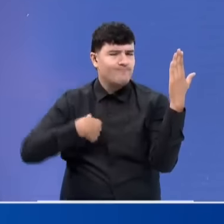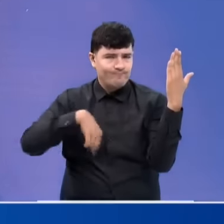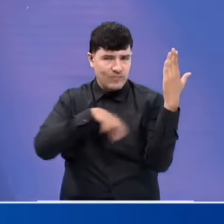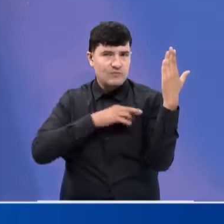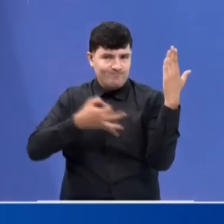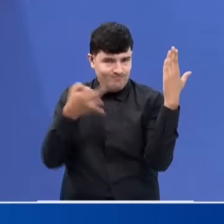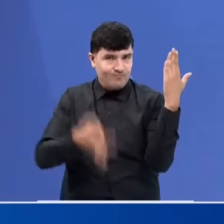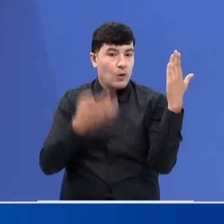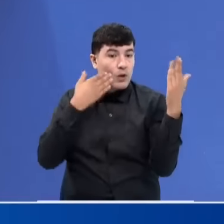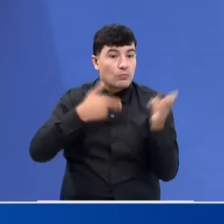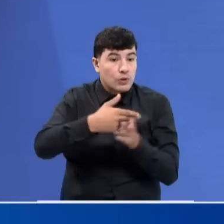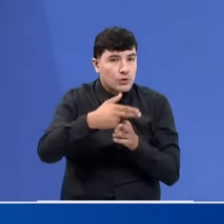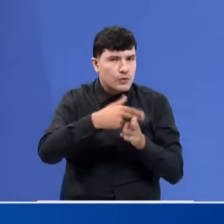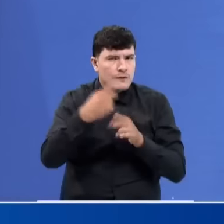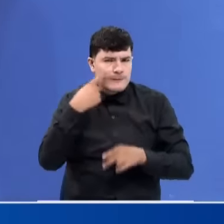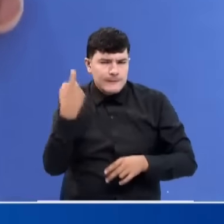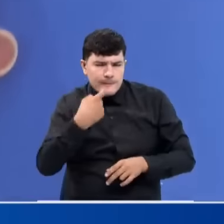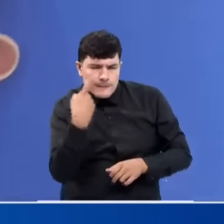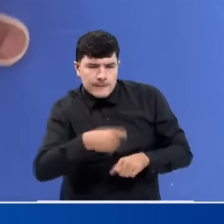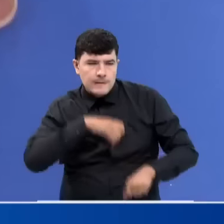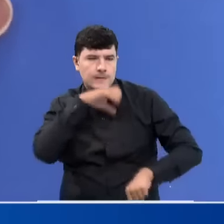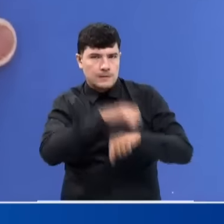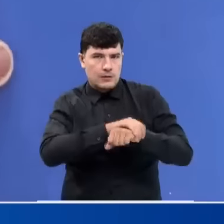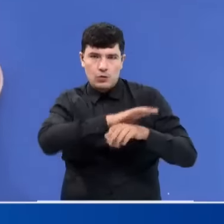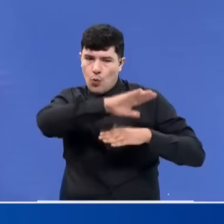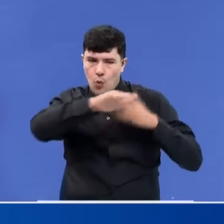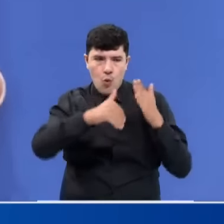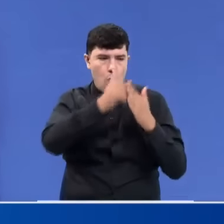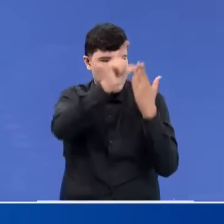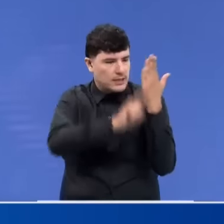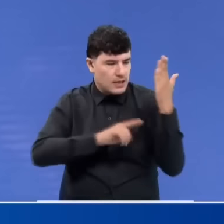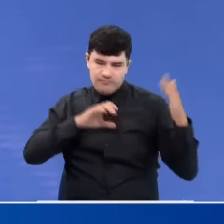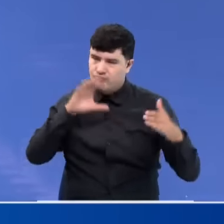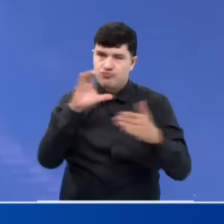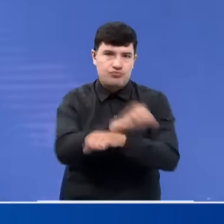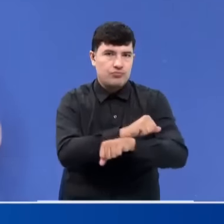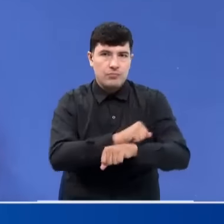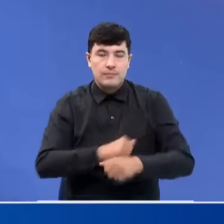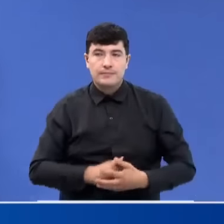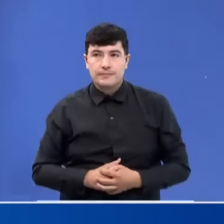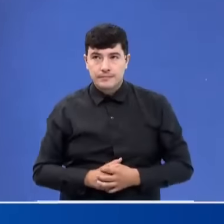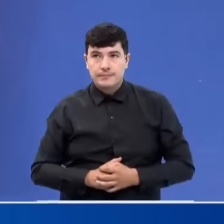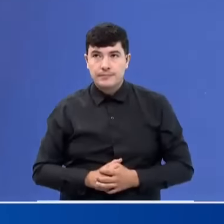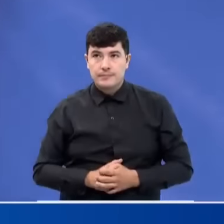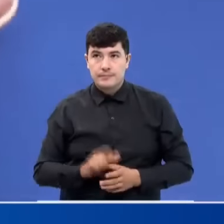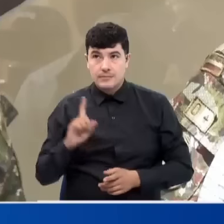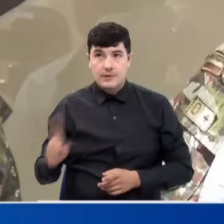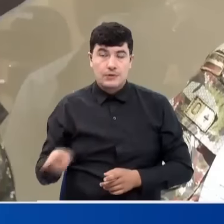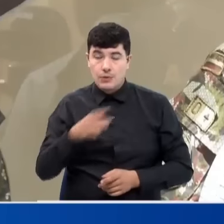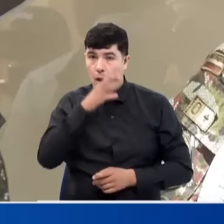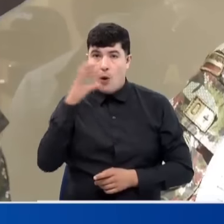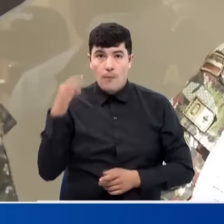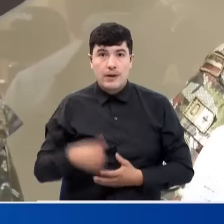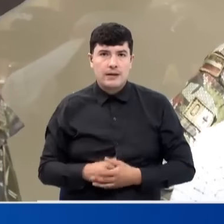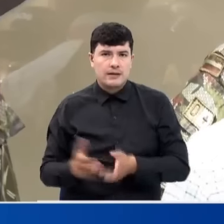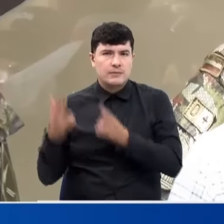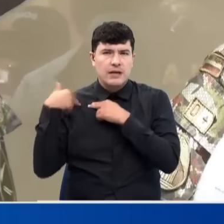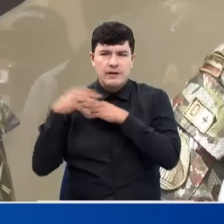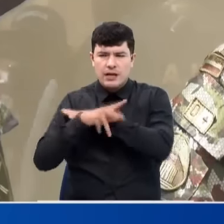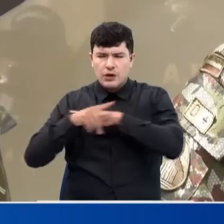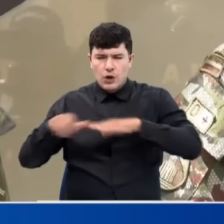dedicaba al hurto de motocicletas, de motocarros, amedrentando a la población civil, extorsionando